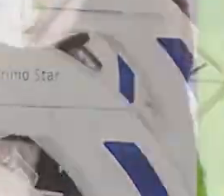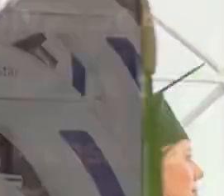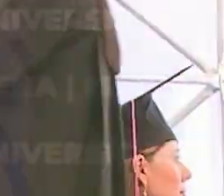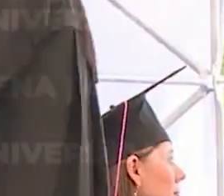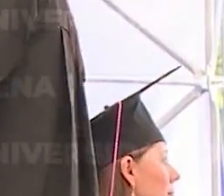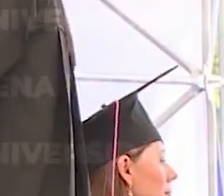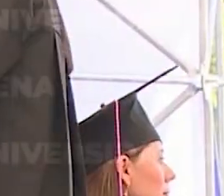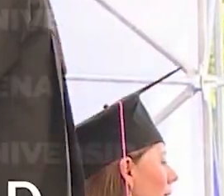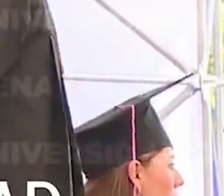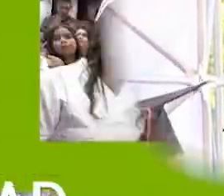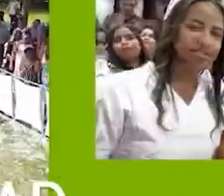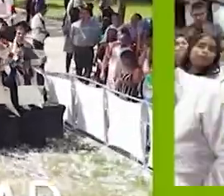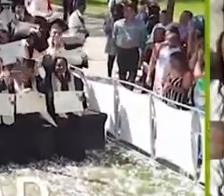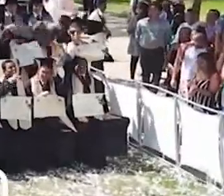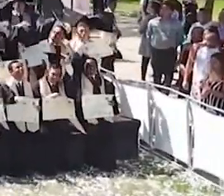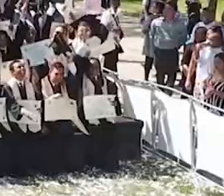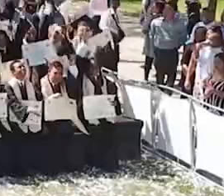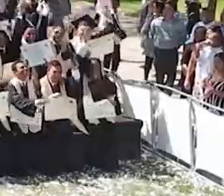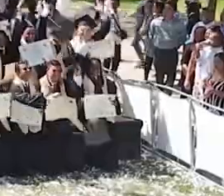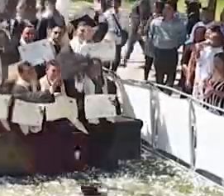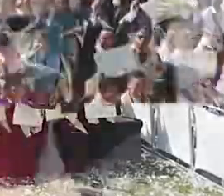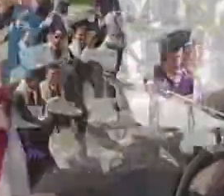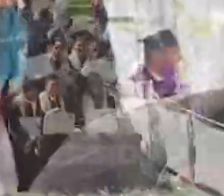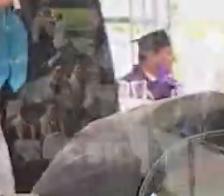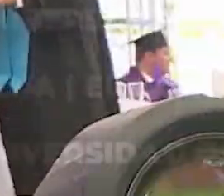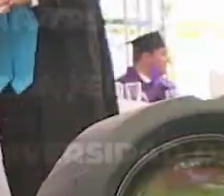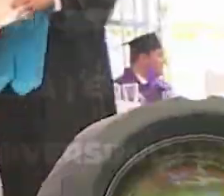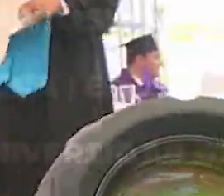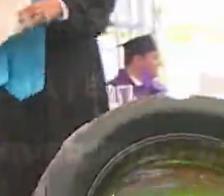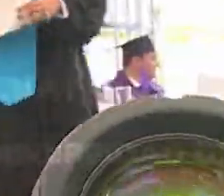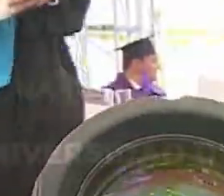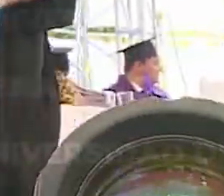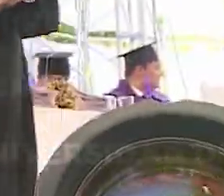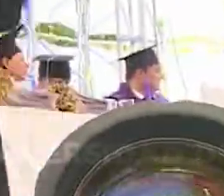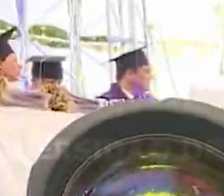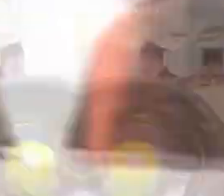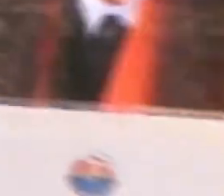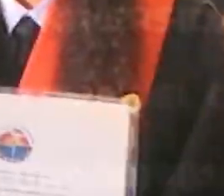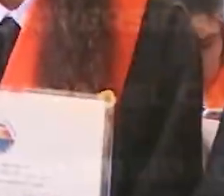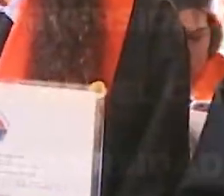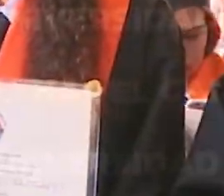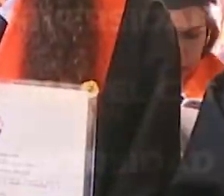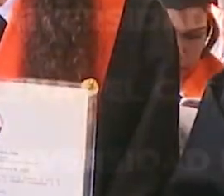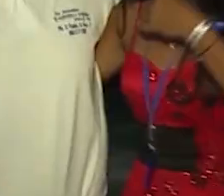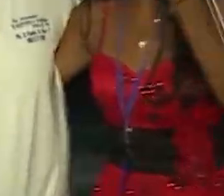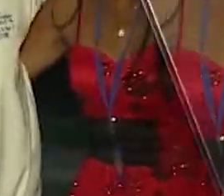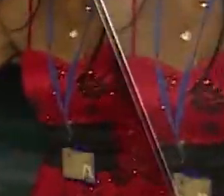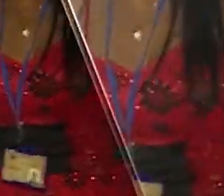Acreditación. Nuestra definición de calidad es educación para transformar la vida de...